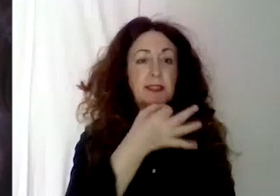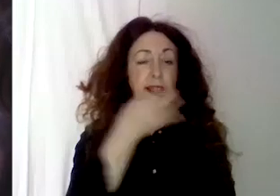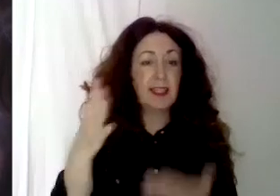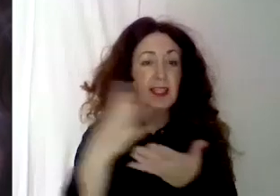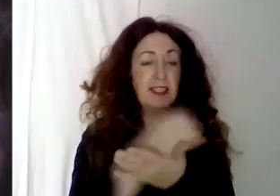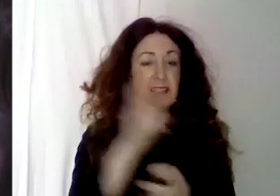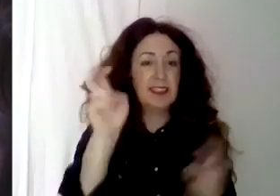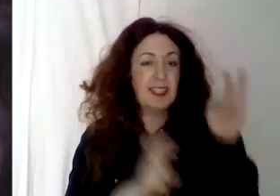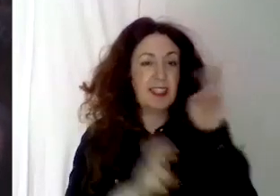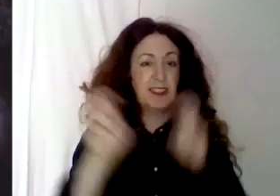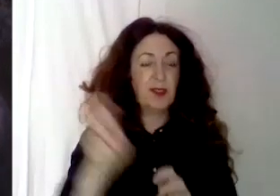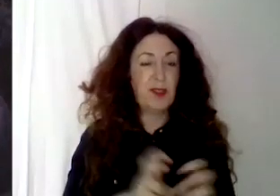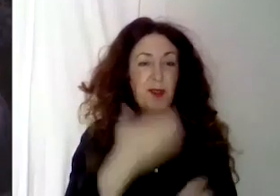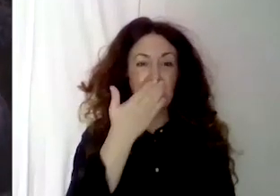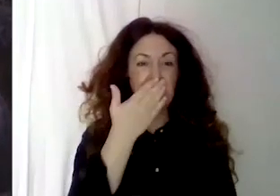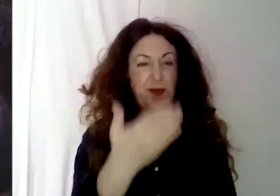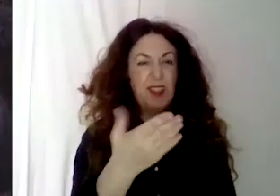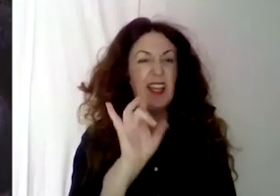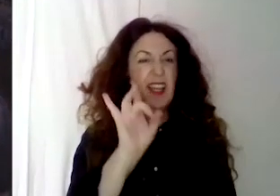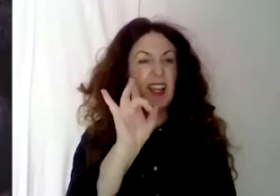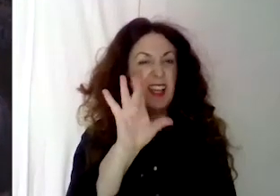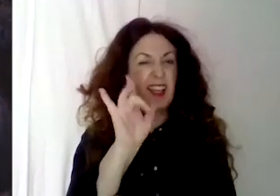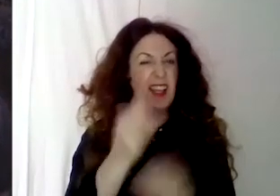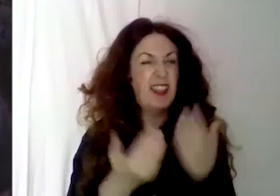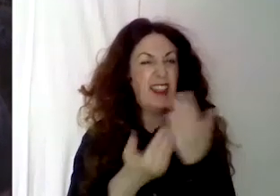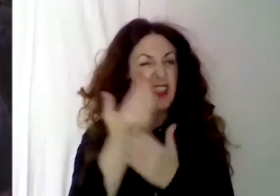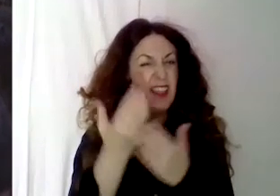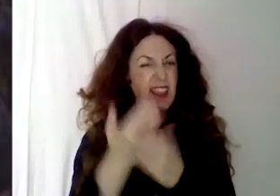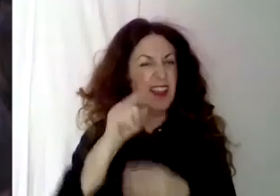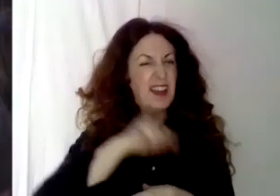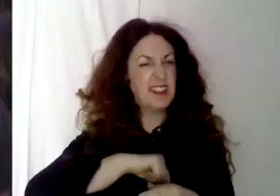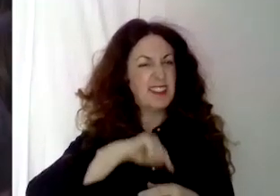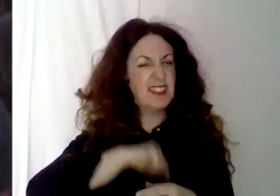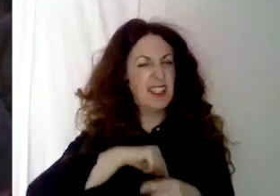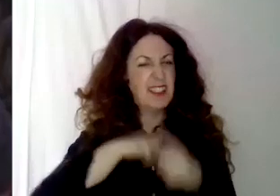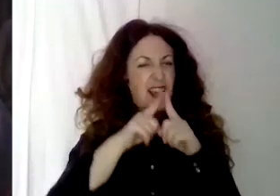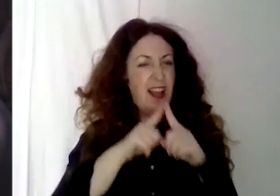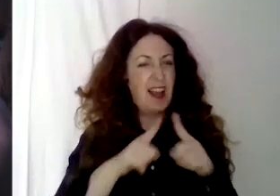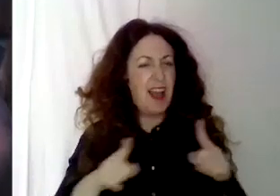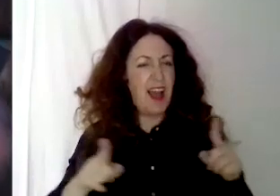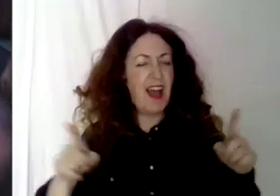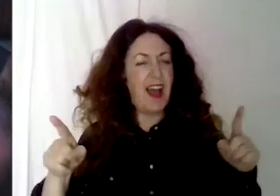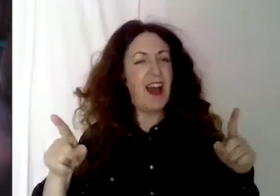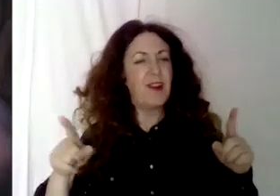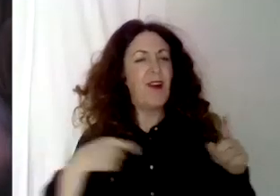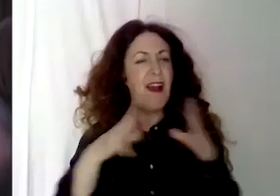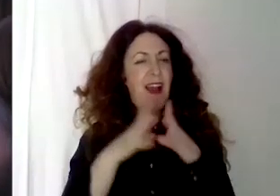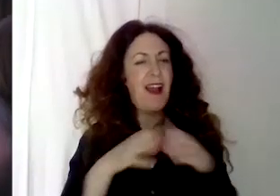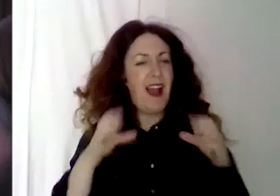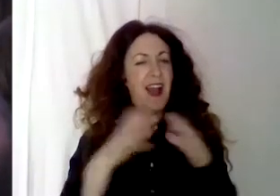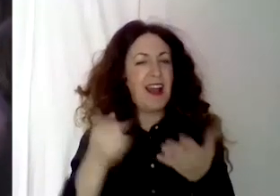y tengo un poco el mono de volver a estar en contacto con todos ustedes. Una vez